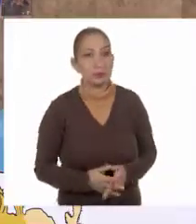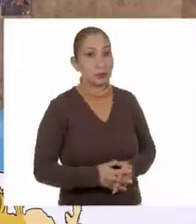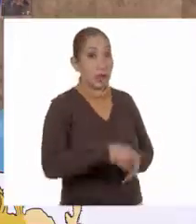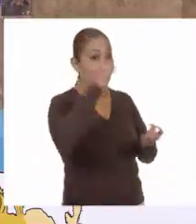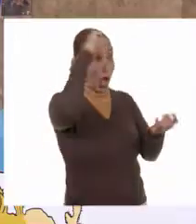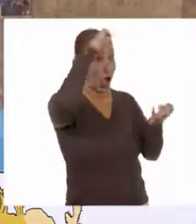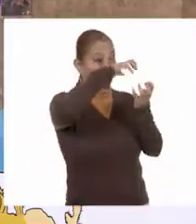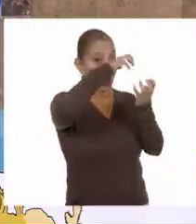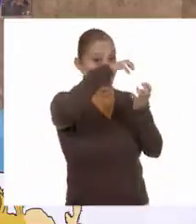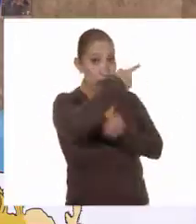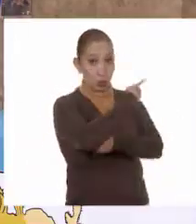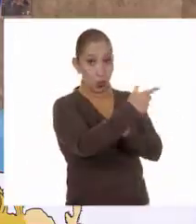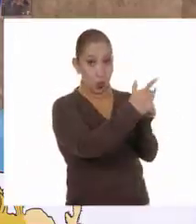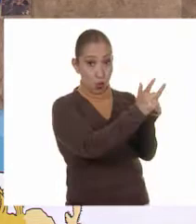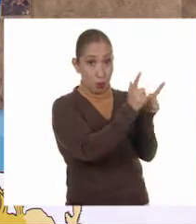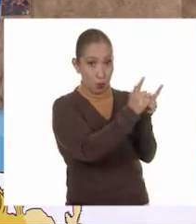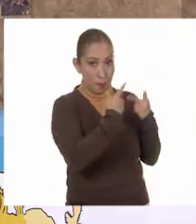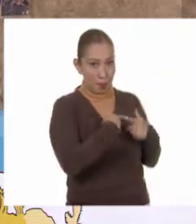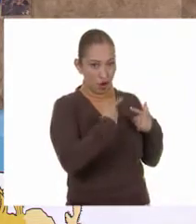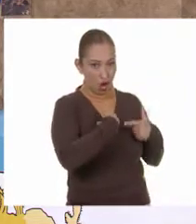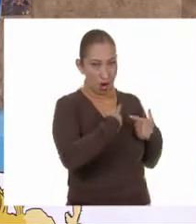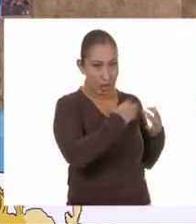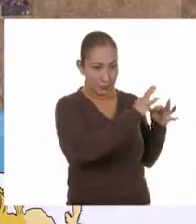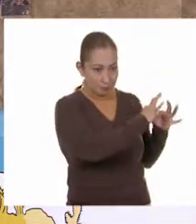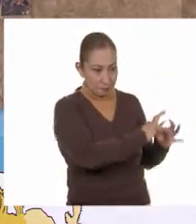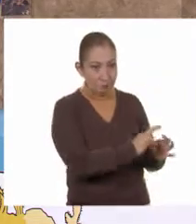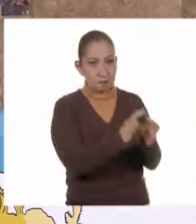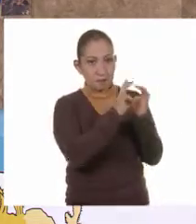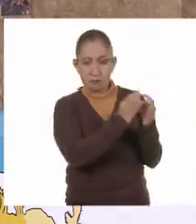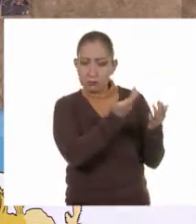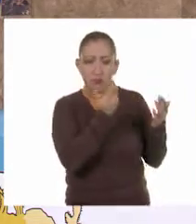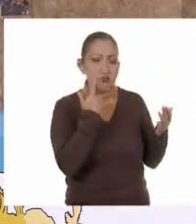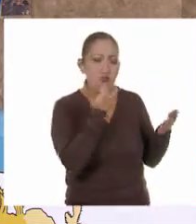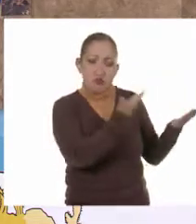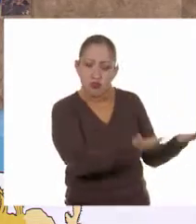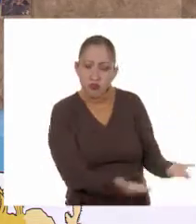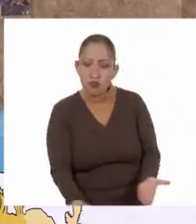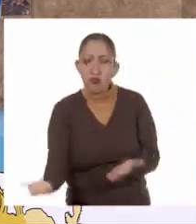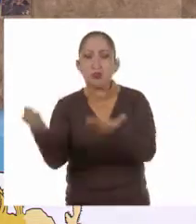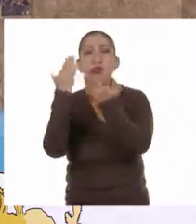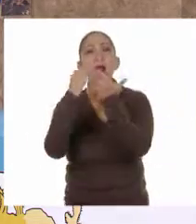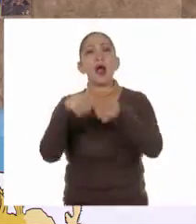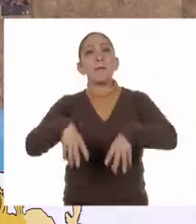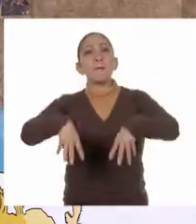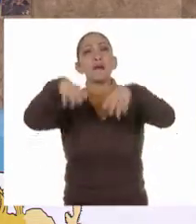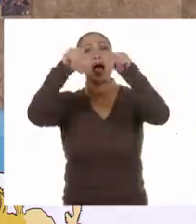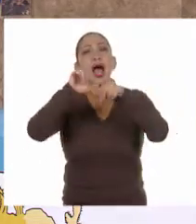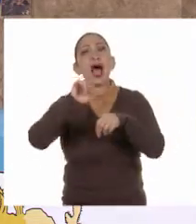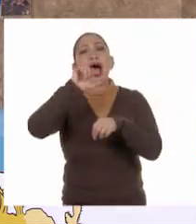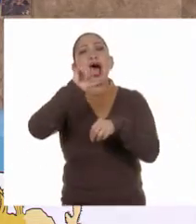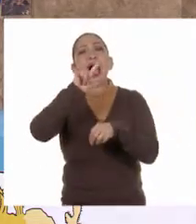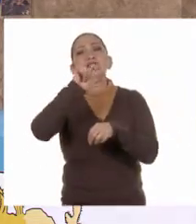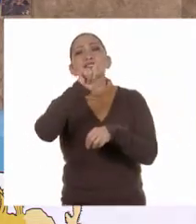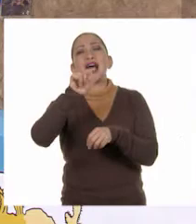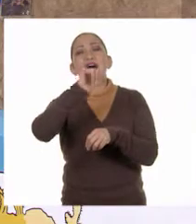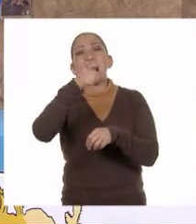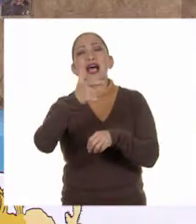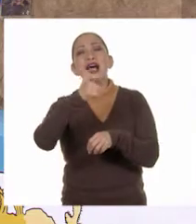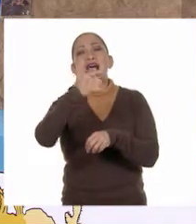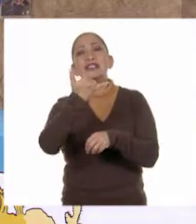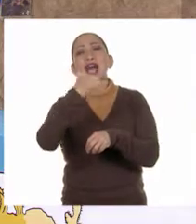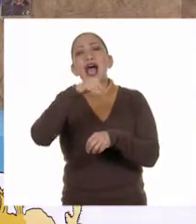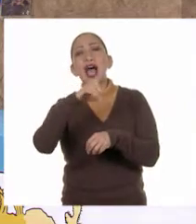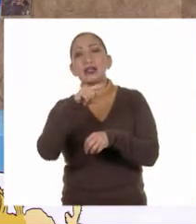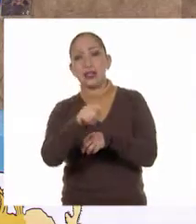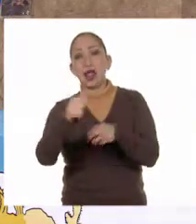Hernán Cortés y sus aliados fueron recibidos amablemente y alojados en el palacio de Axayácatl. Los españoles y sus aliados